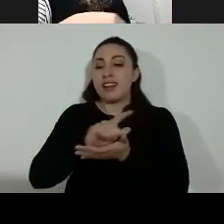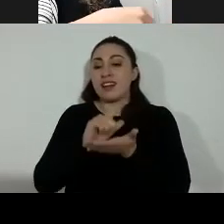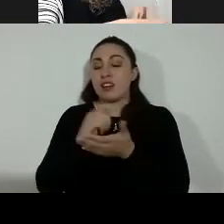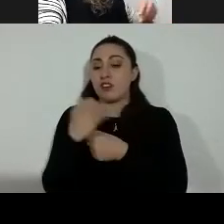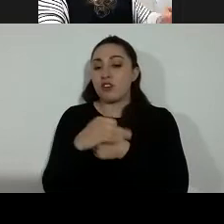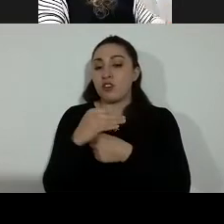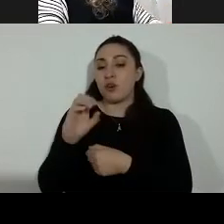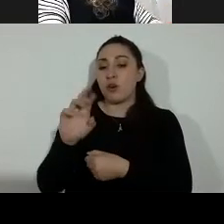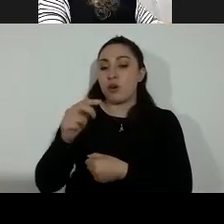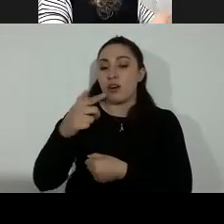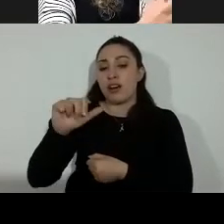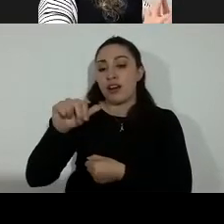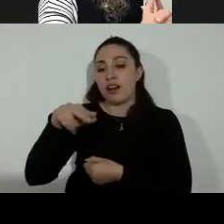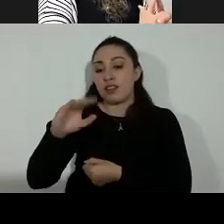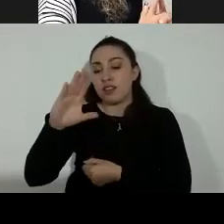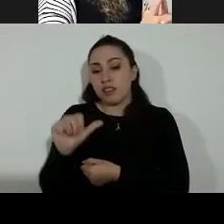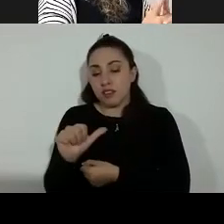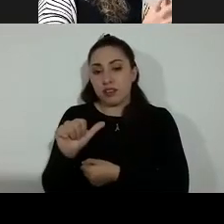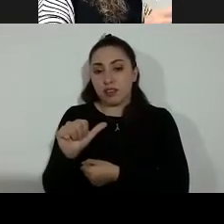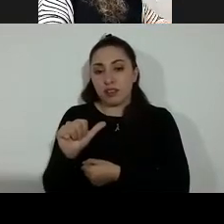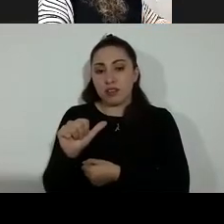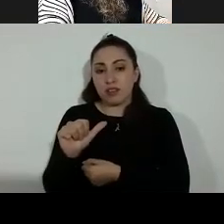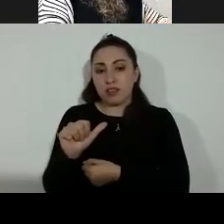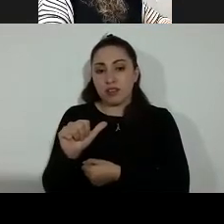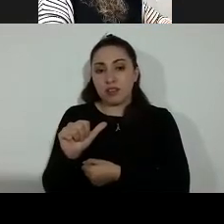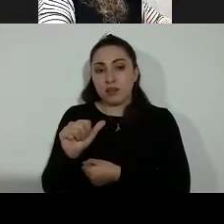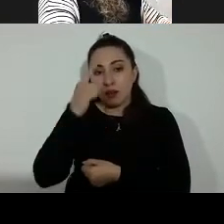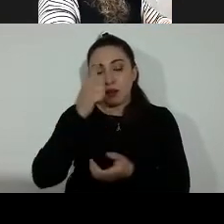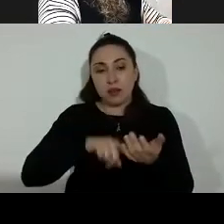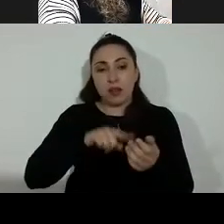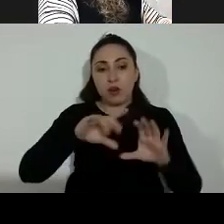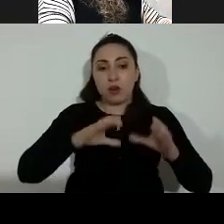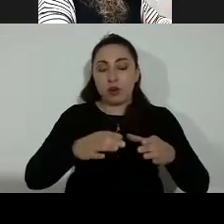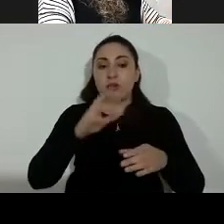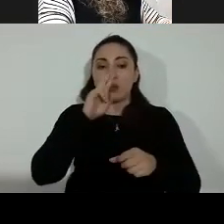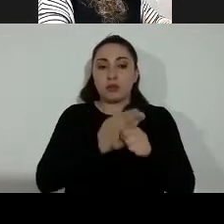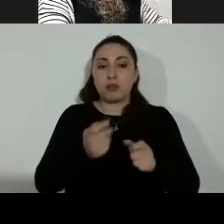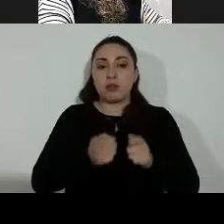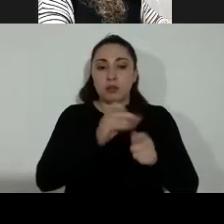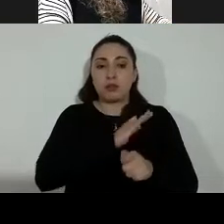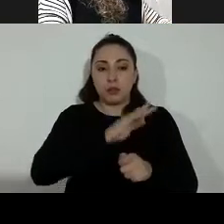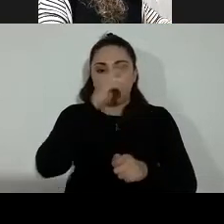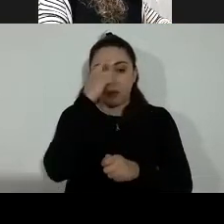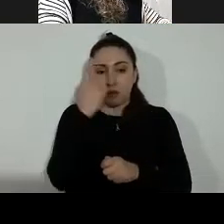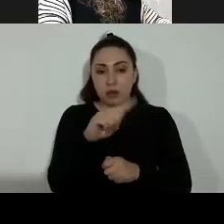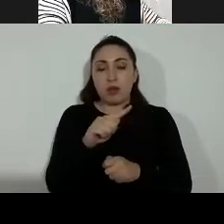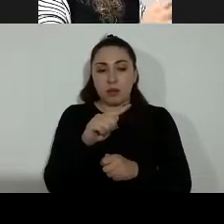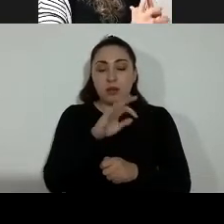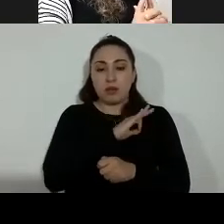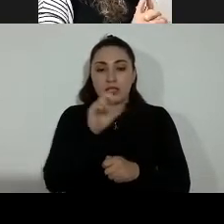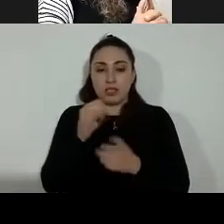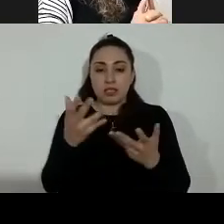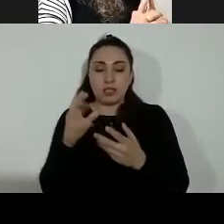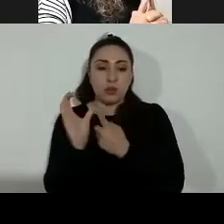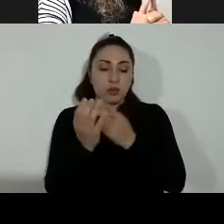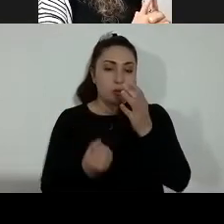y le da la atribución al propio Congreso de hacerlo. Al inicio, por supuesto, por